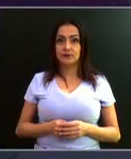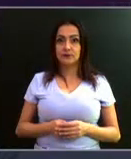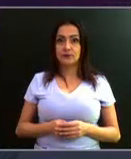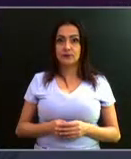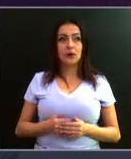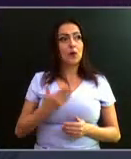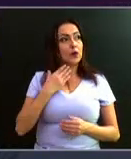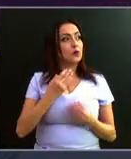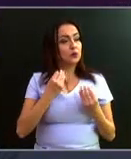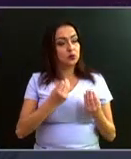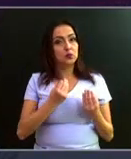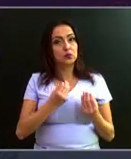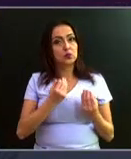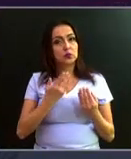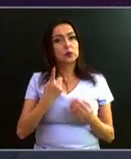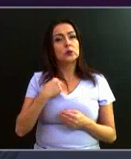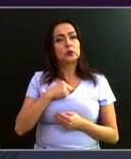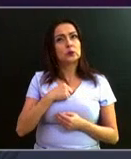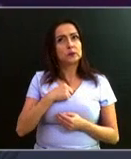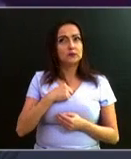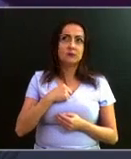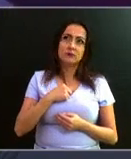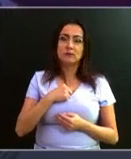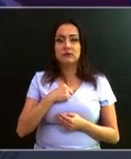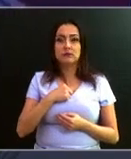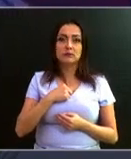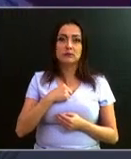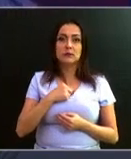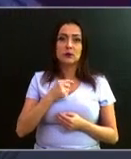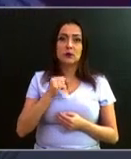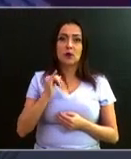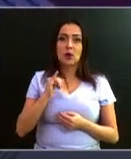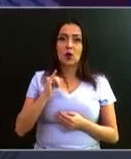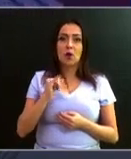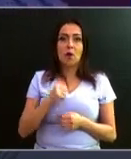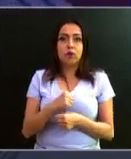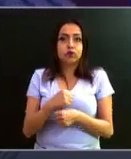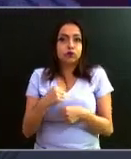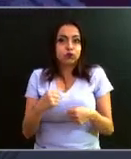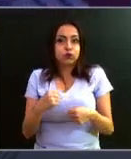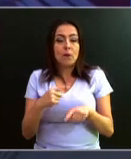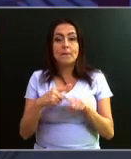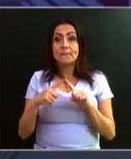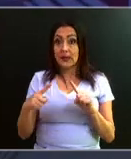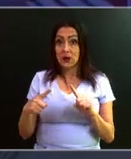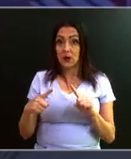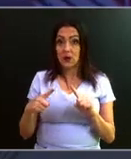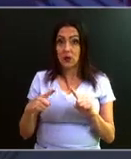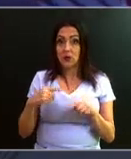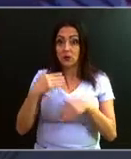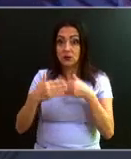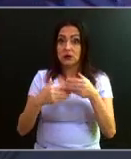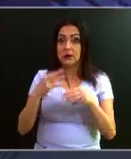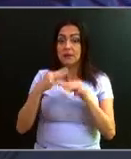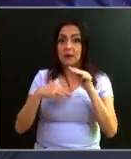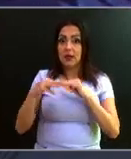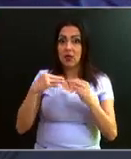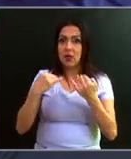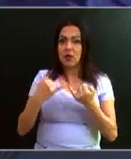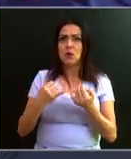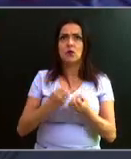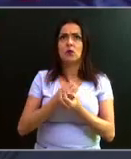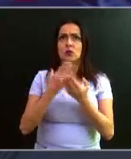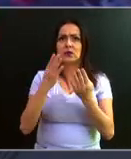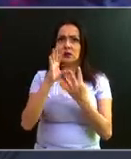Bueno, muchos estamos un poquito pasaditos de peso, pero están saliendo en el mercado